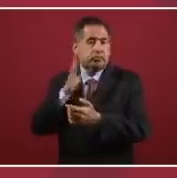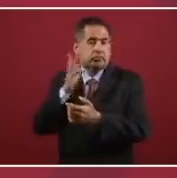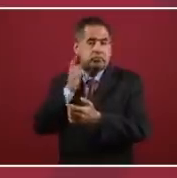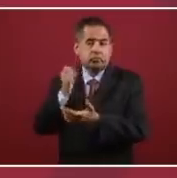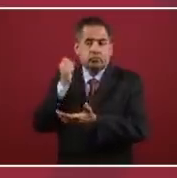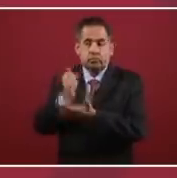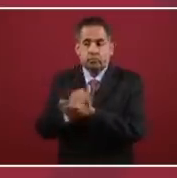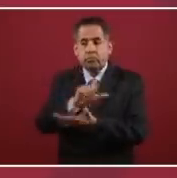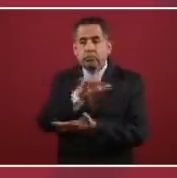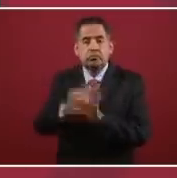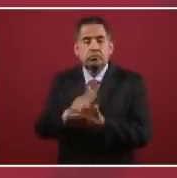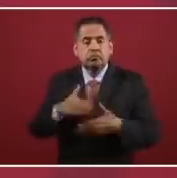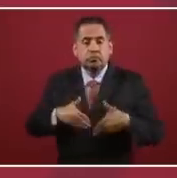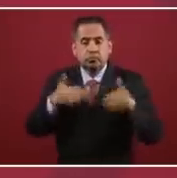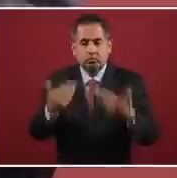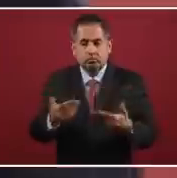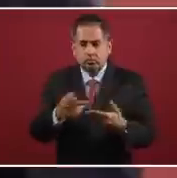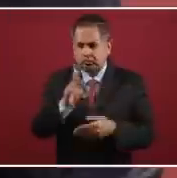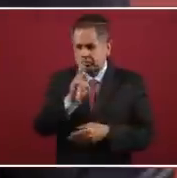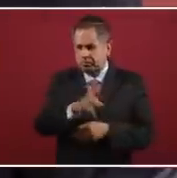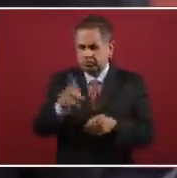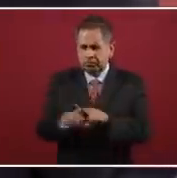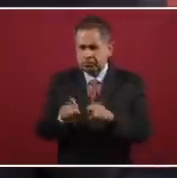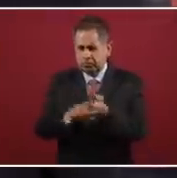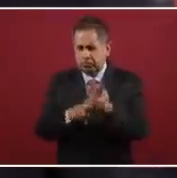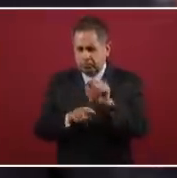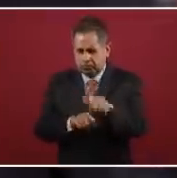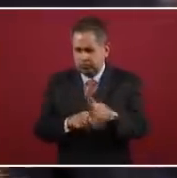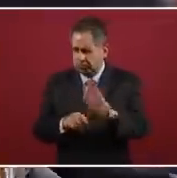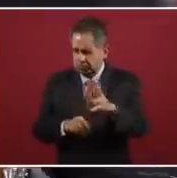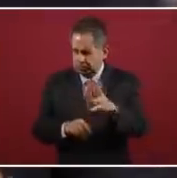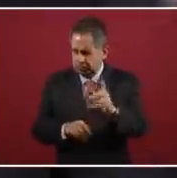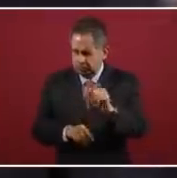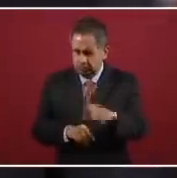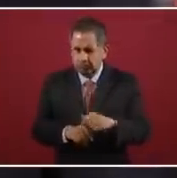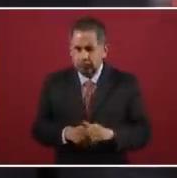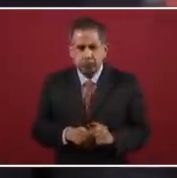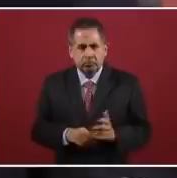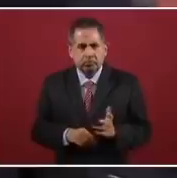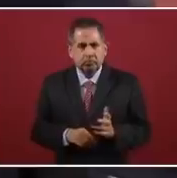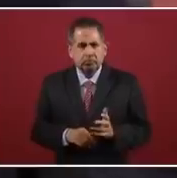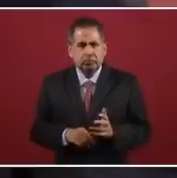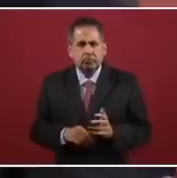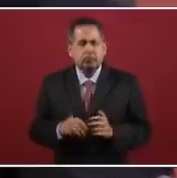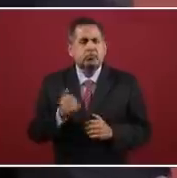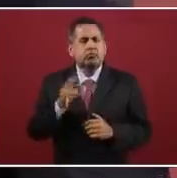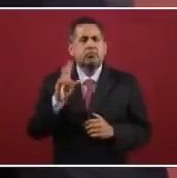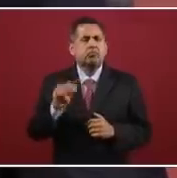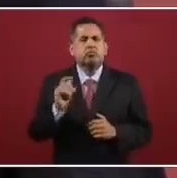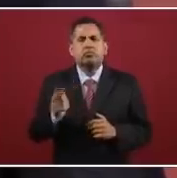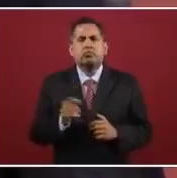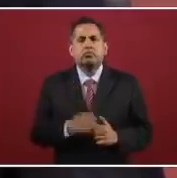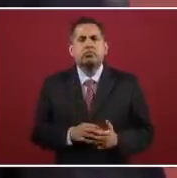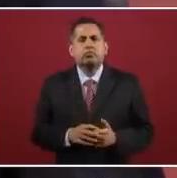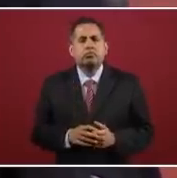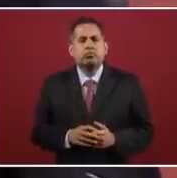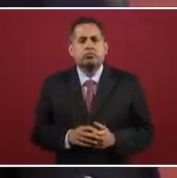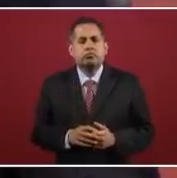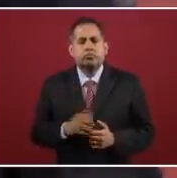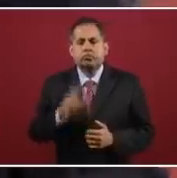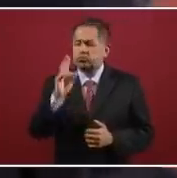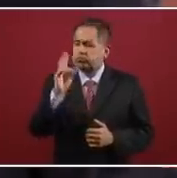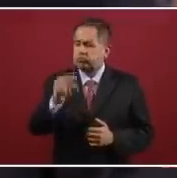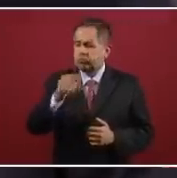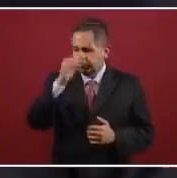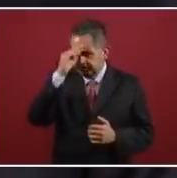de confianza ciudadana, que es parecido a eso, que no se